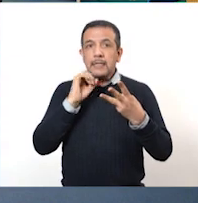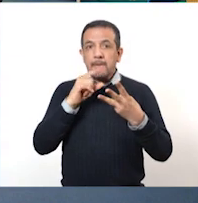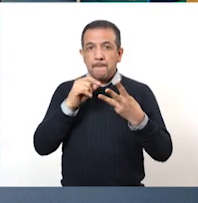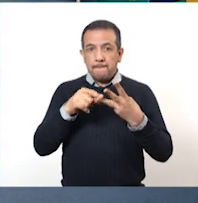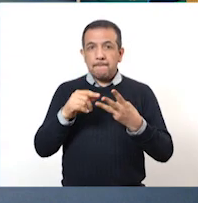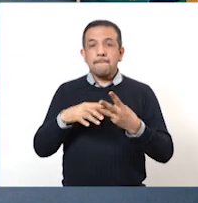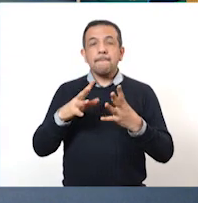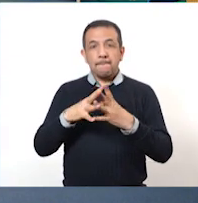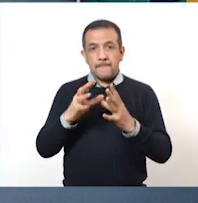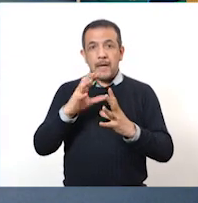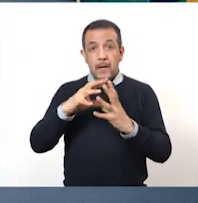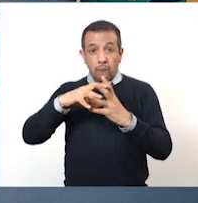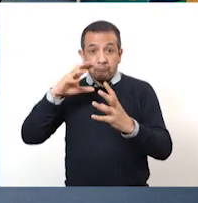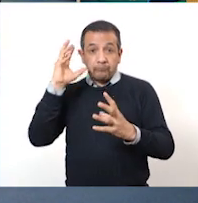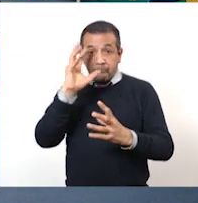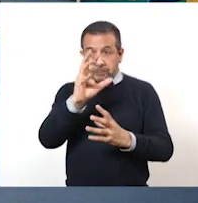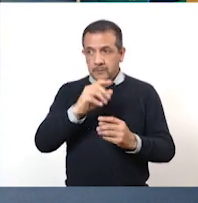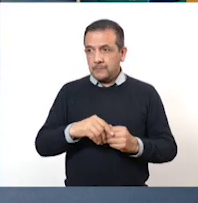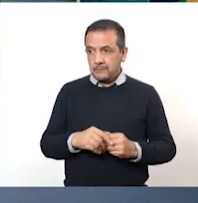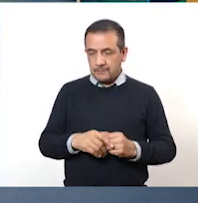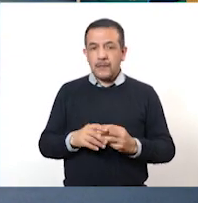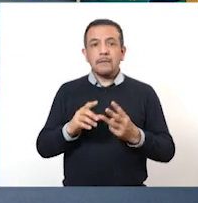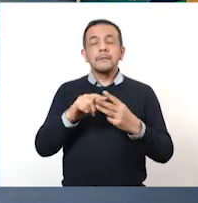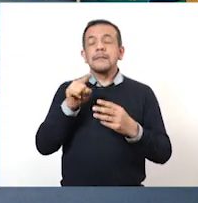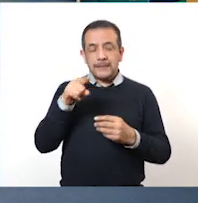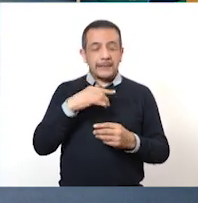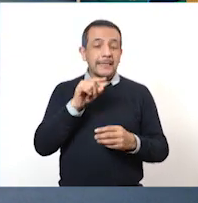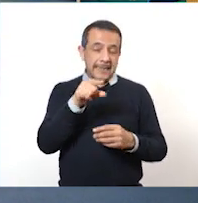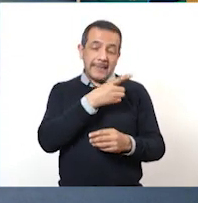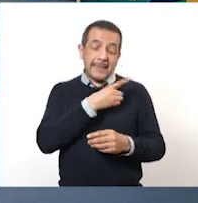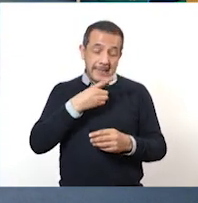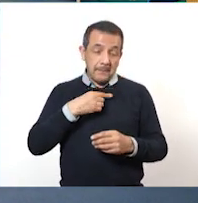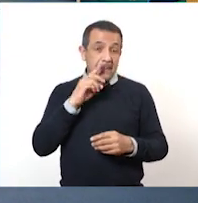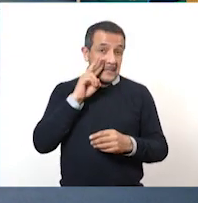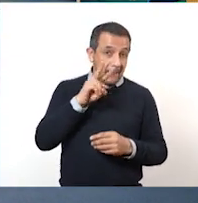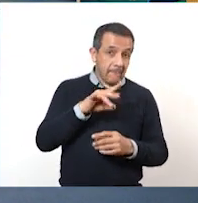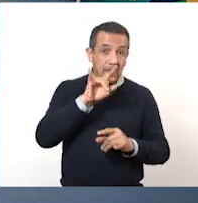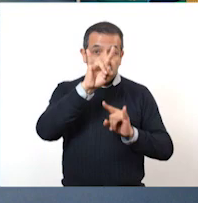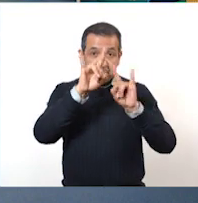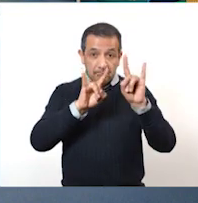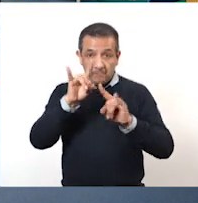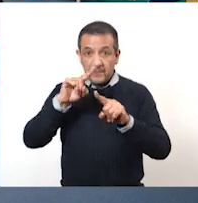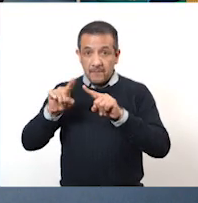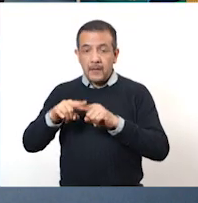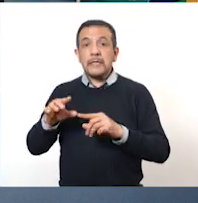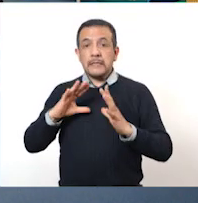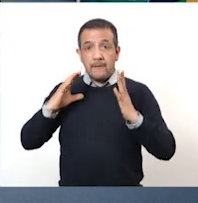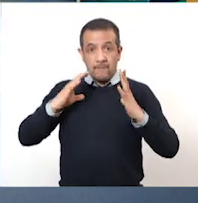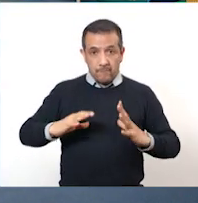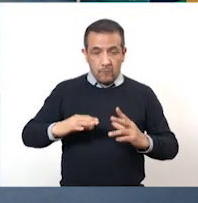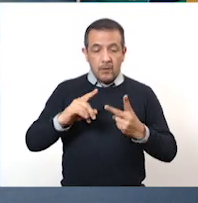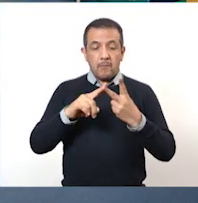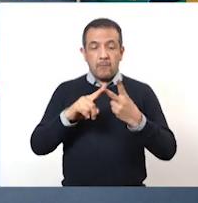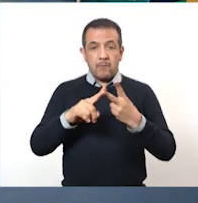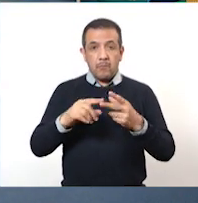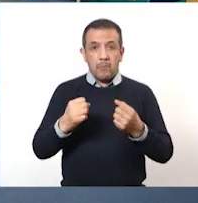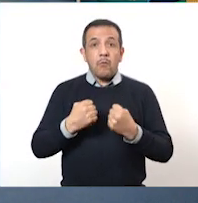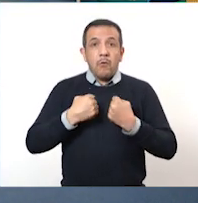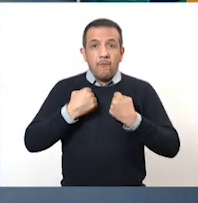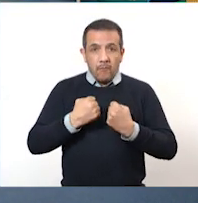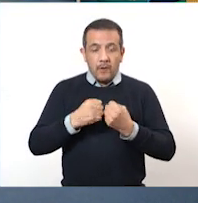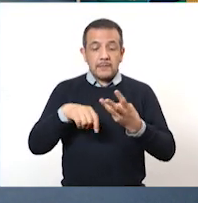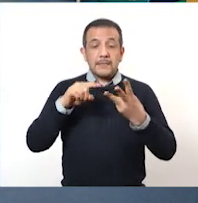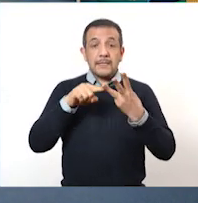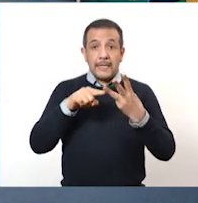pelota. ¿Cambia si unos números están más arriba, otros más abajo? Claro, la fuerza, la posición del cuerpo y evidentemente